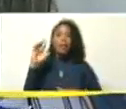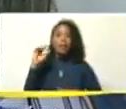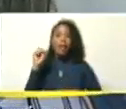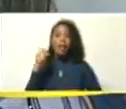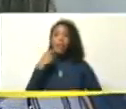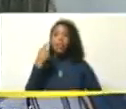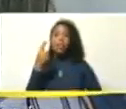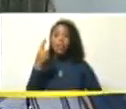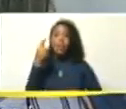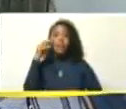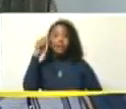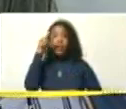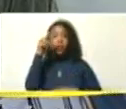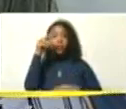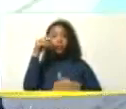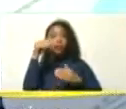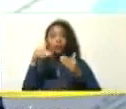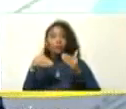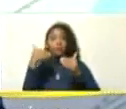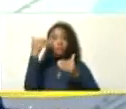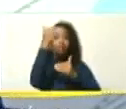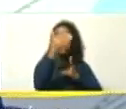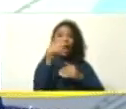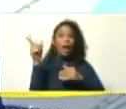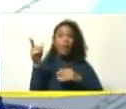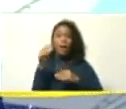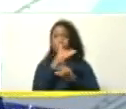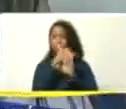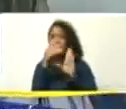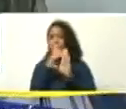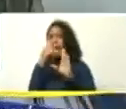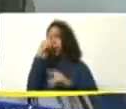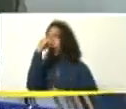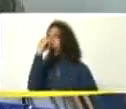allá. Es medio bruja.